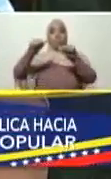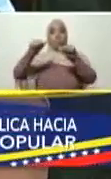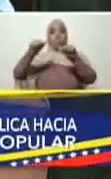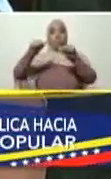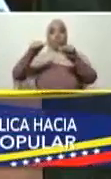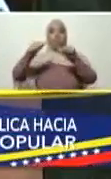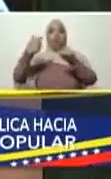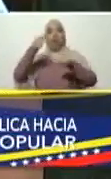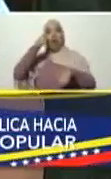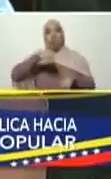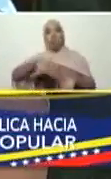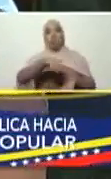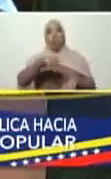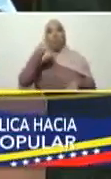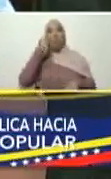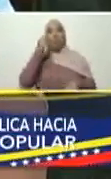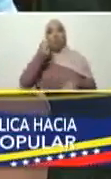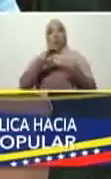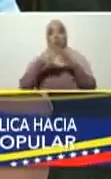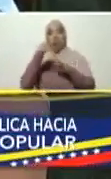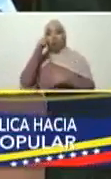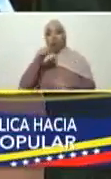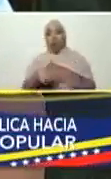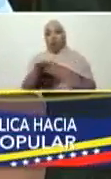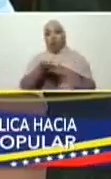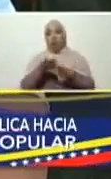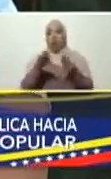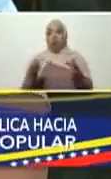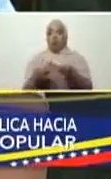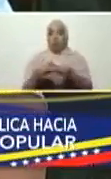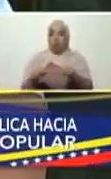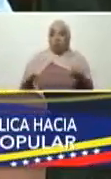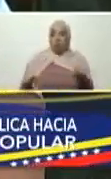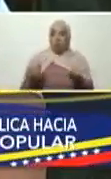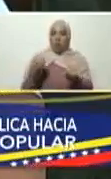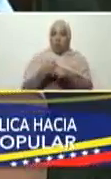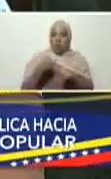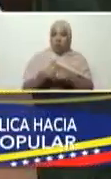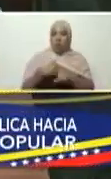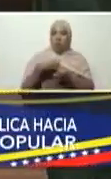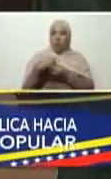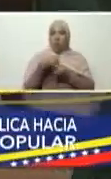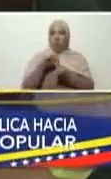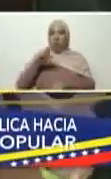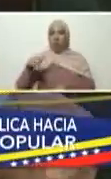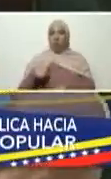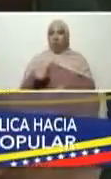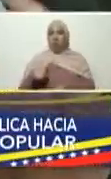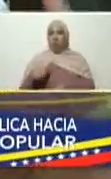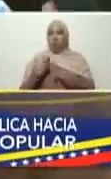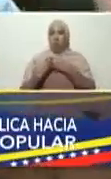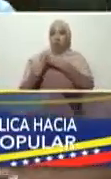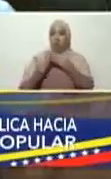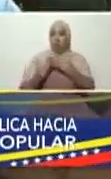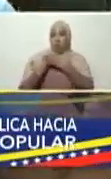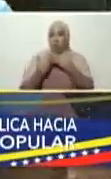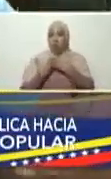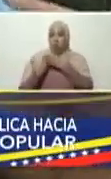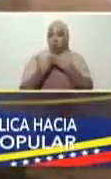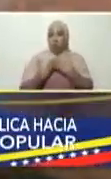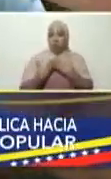la comunidad, que está en el barrio, que está en el campo, que está en el territorio. Y entonces desde allí nosotros decíamos, bueno, estudiando, ¿cuál va a